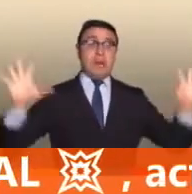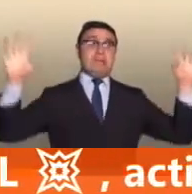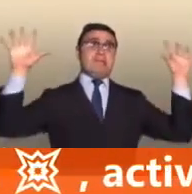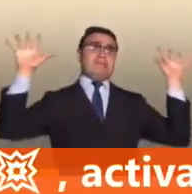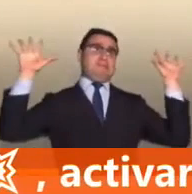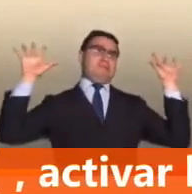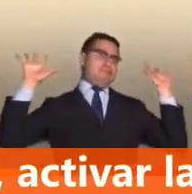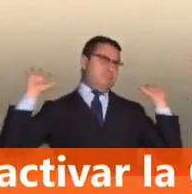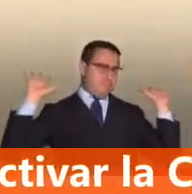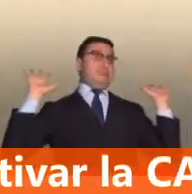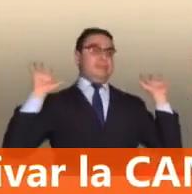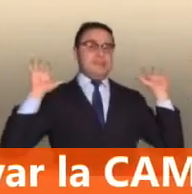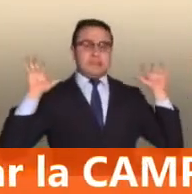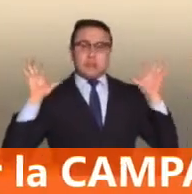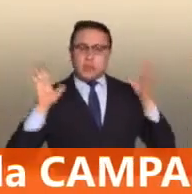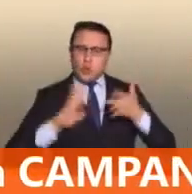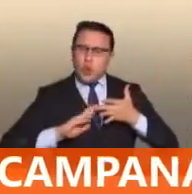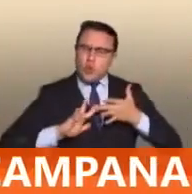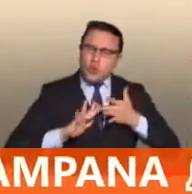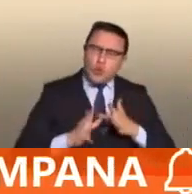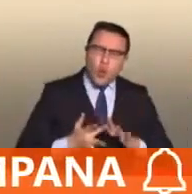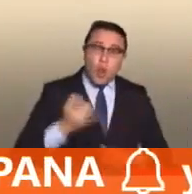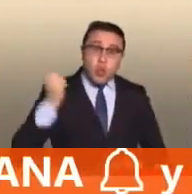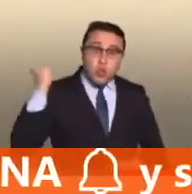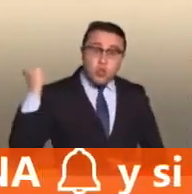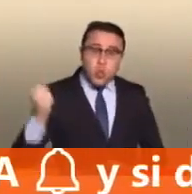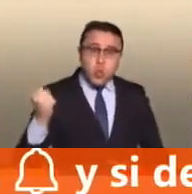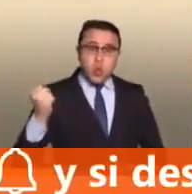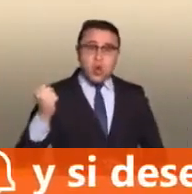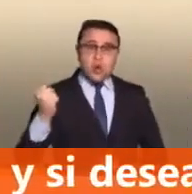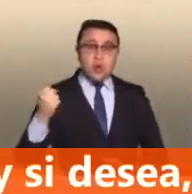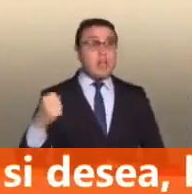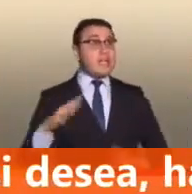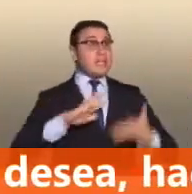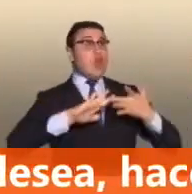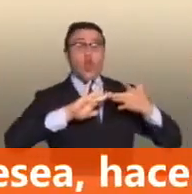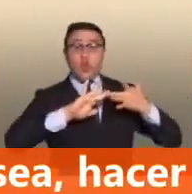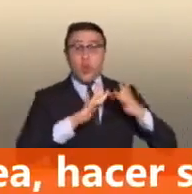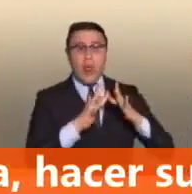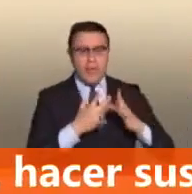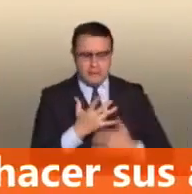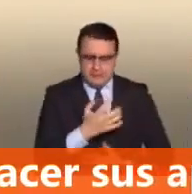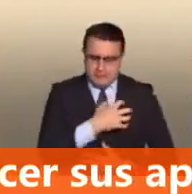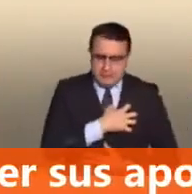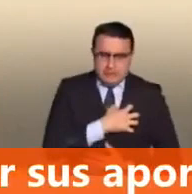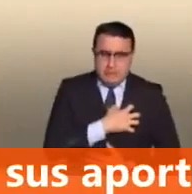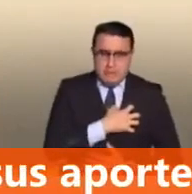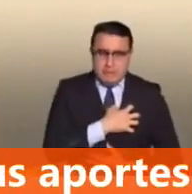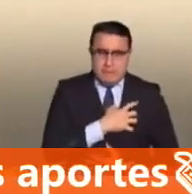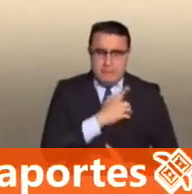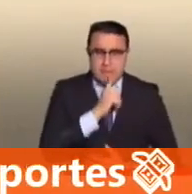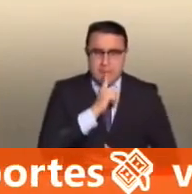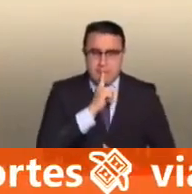Como es tan aplastante ese dolor, entonces lo evitan, lo